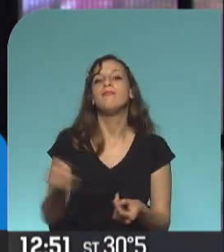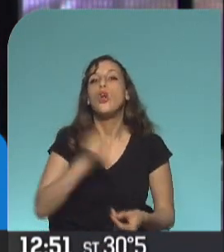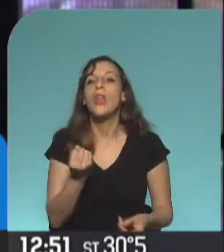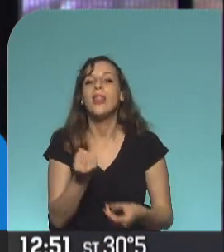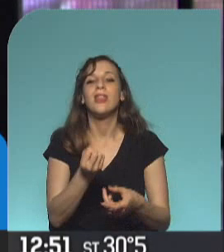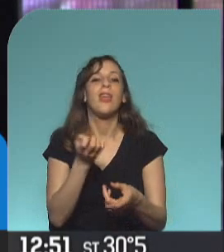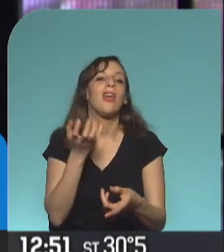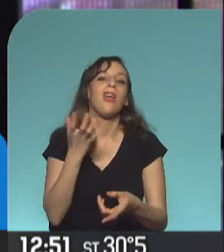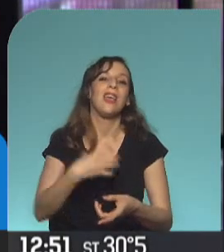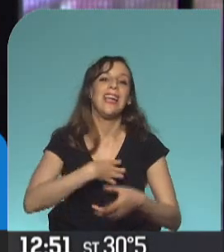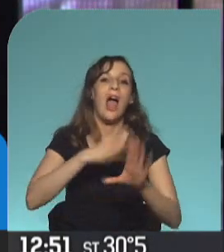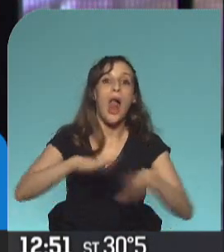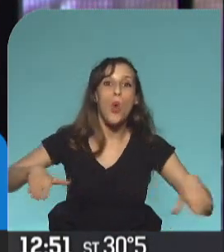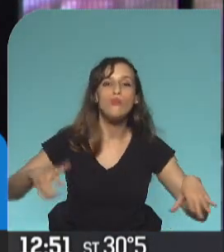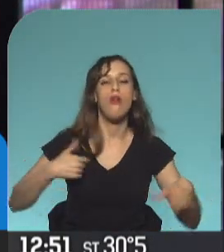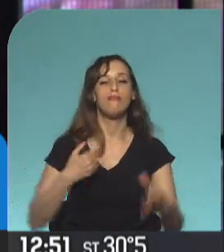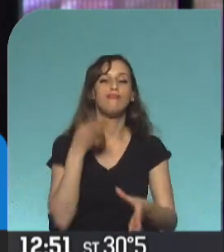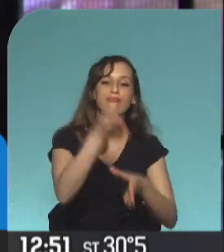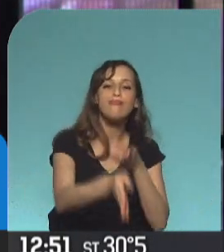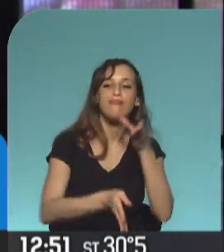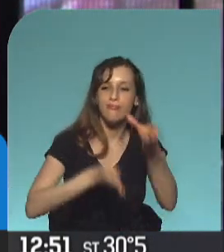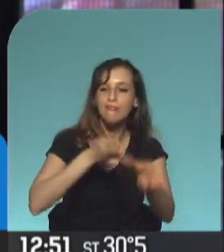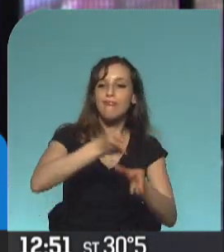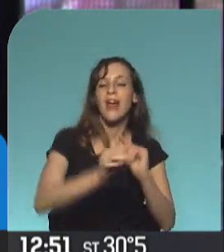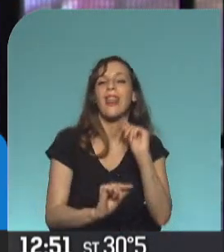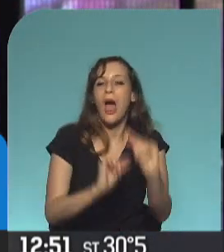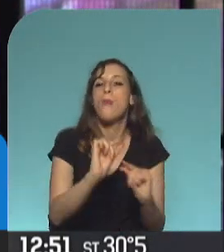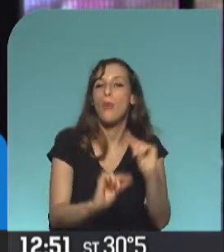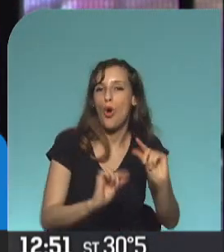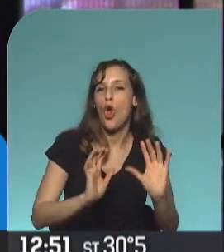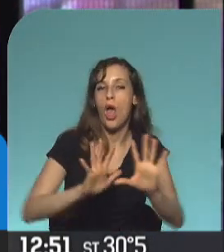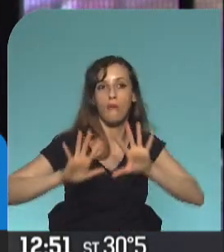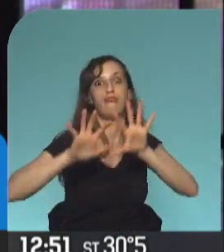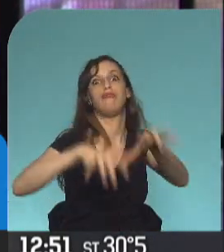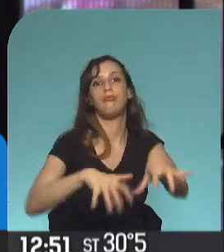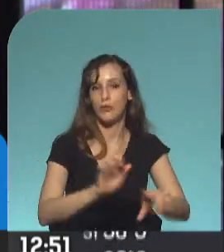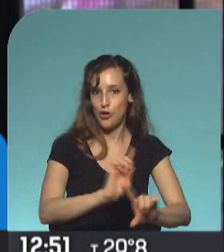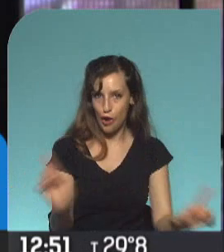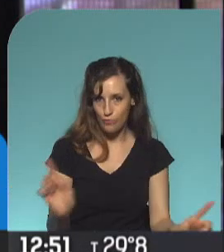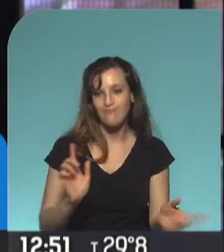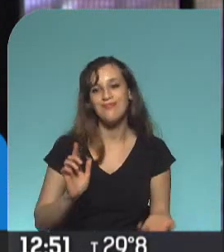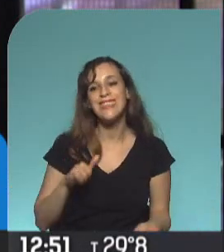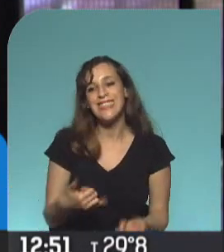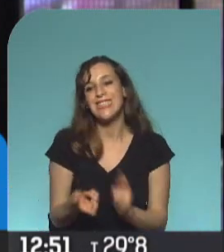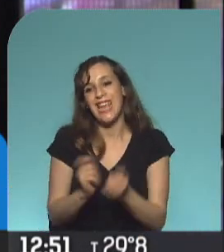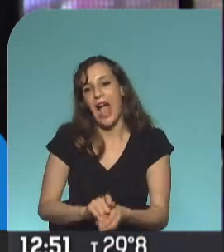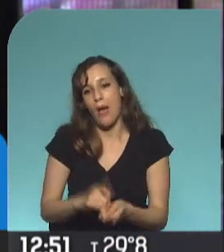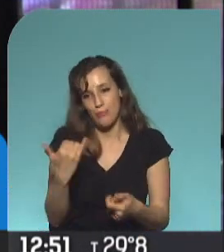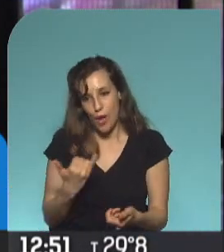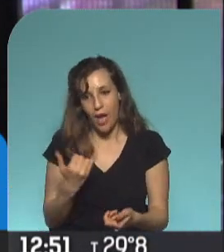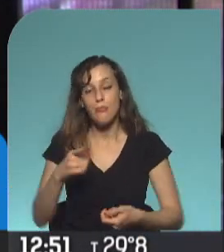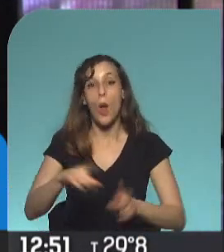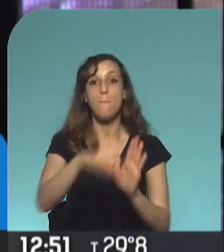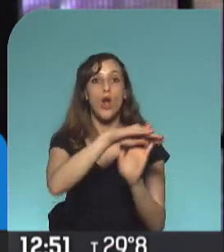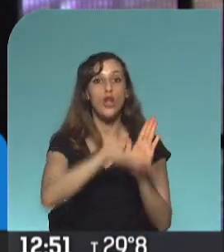estudiantes sea escalonado. Así que, bueno, nada, nos va a cambiar muchas cosas, pero estamos seguras y seguros que los protocolos son